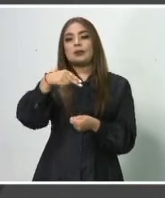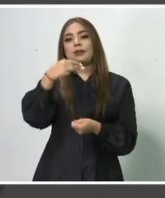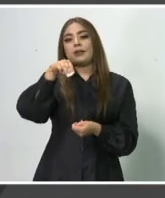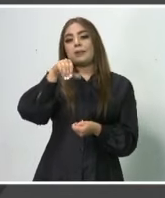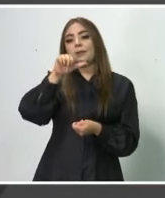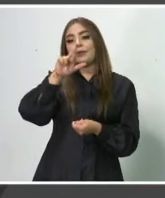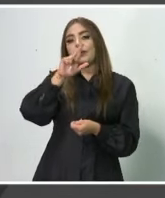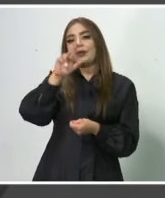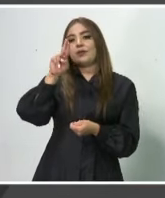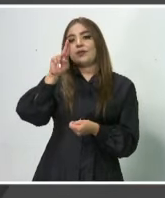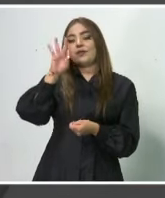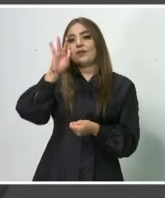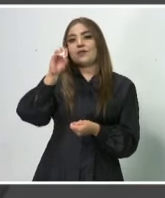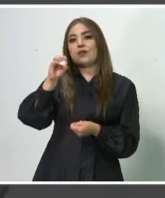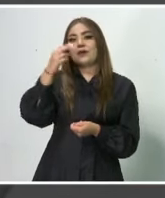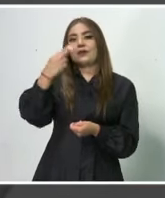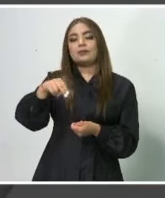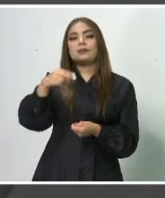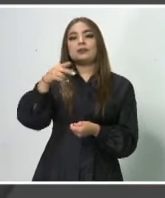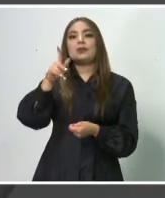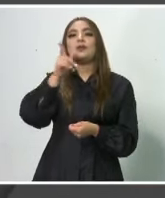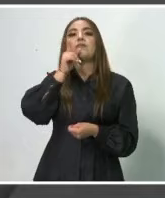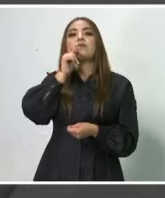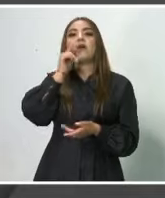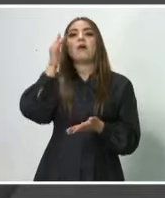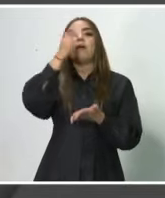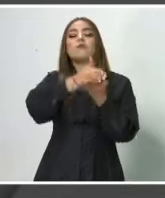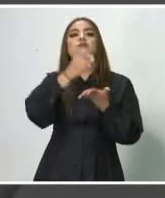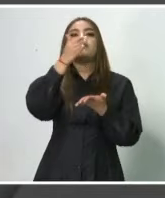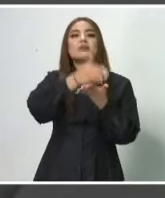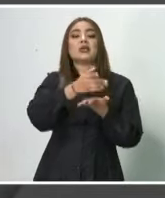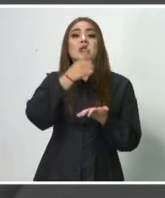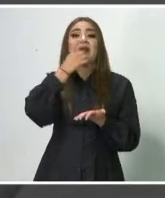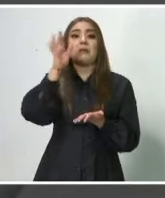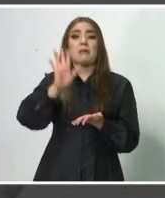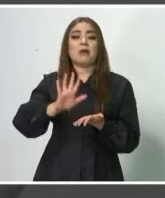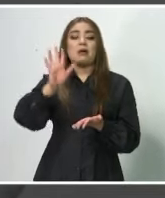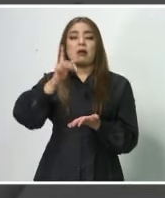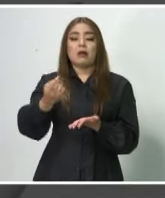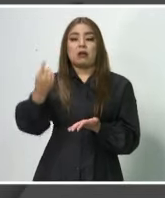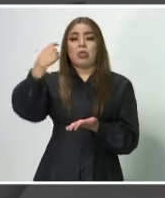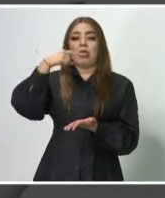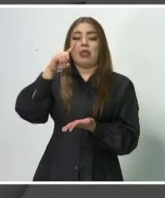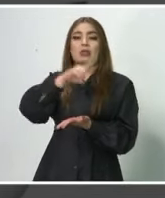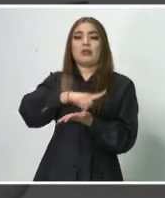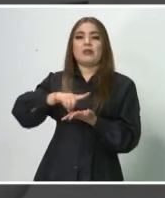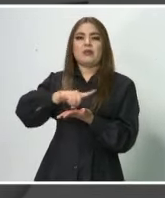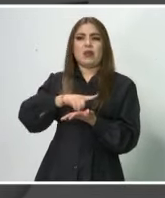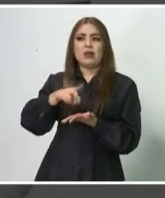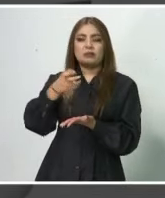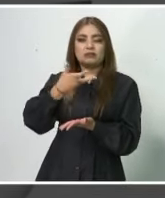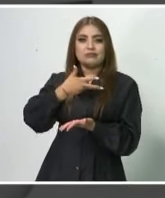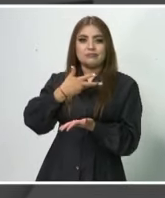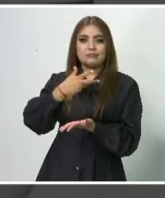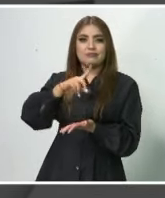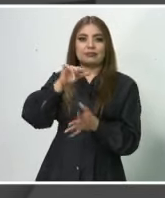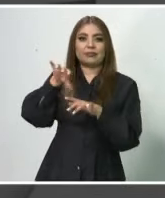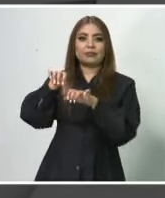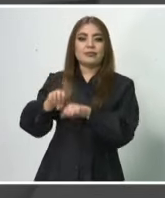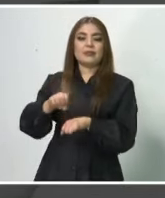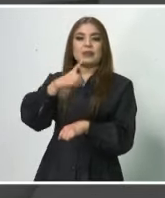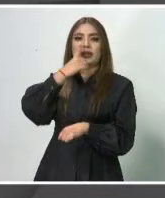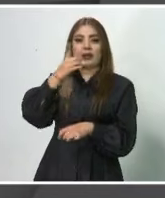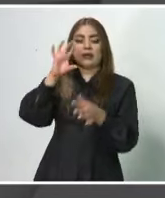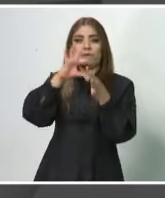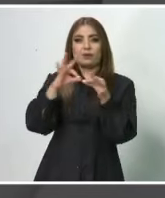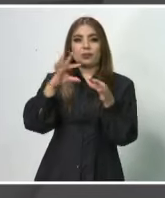llegaron policías municipales. Supuestamente se le acusaba de portar sustancias ilícitas y fue detenido. Sus parientes argumentan que los